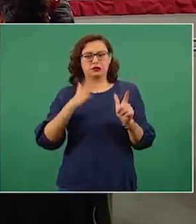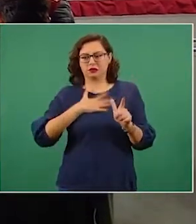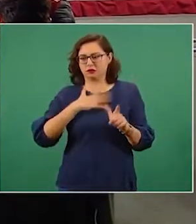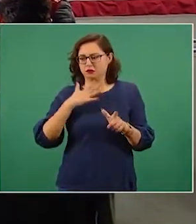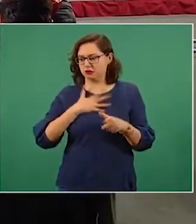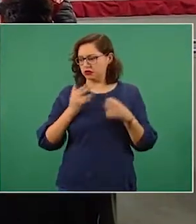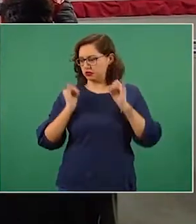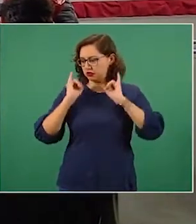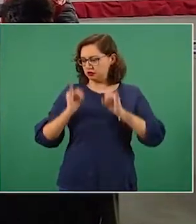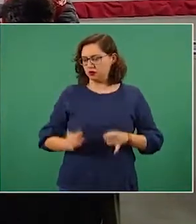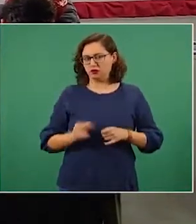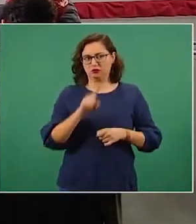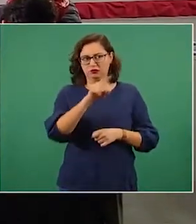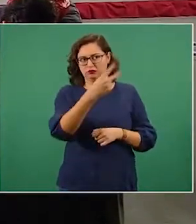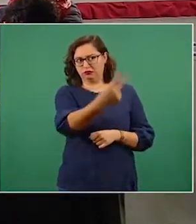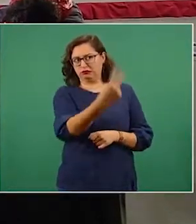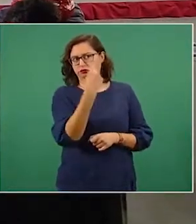individual,